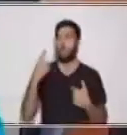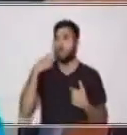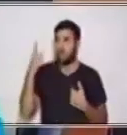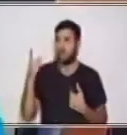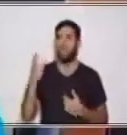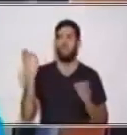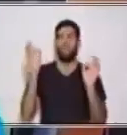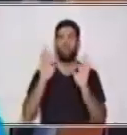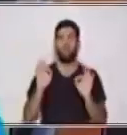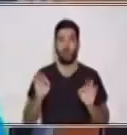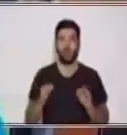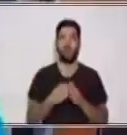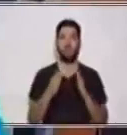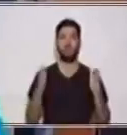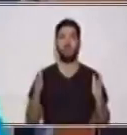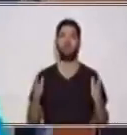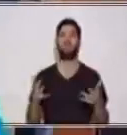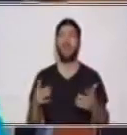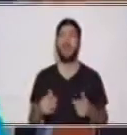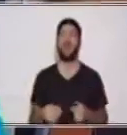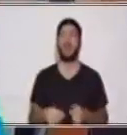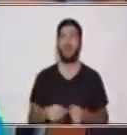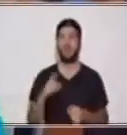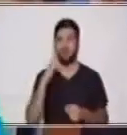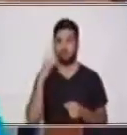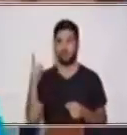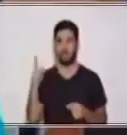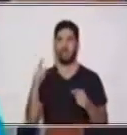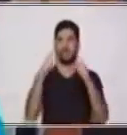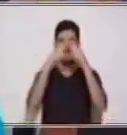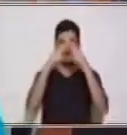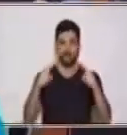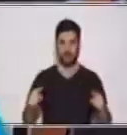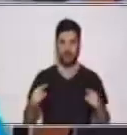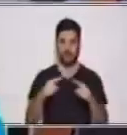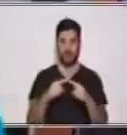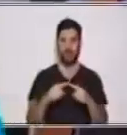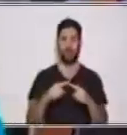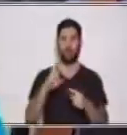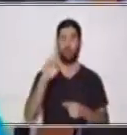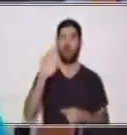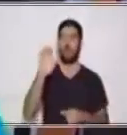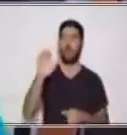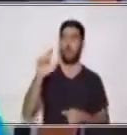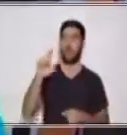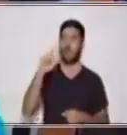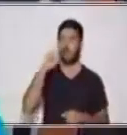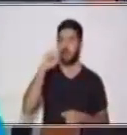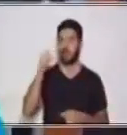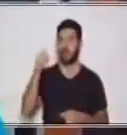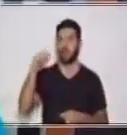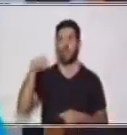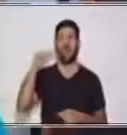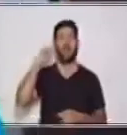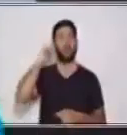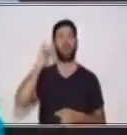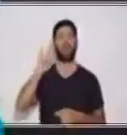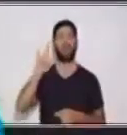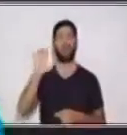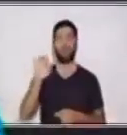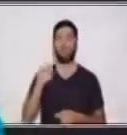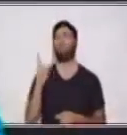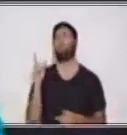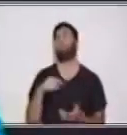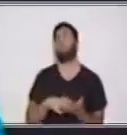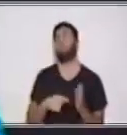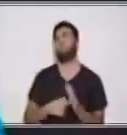general lo que es el triángulo rectángulo. El triángulo rectángulo, ¿a cuál de los tres consideras que pertenece? Vamos a